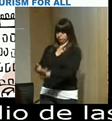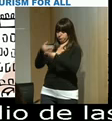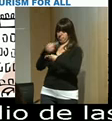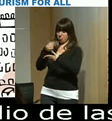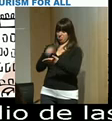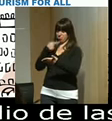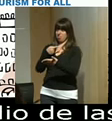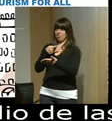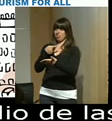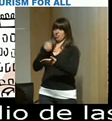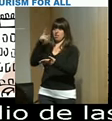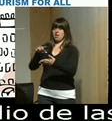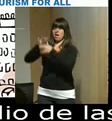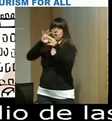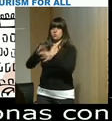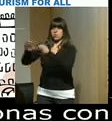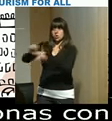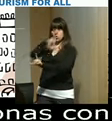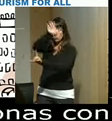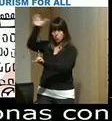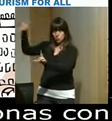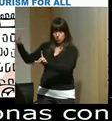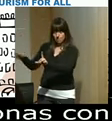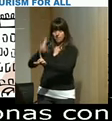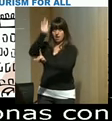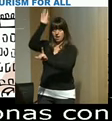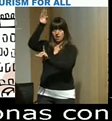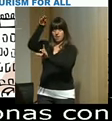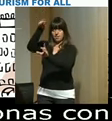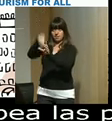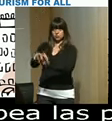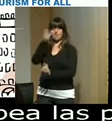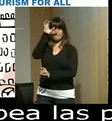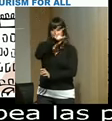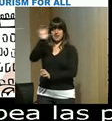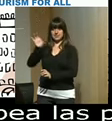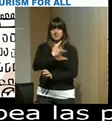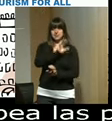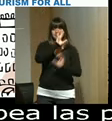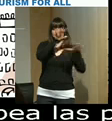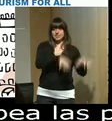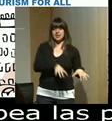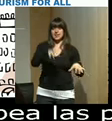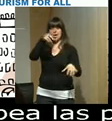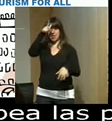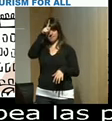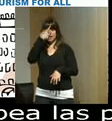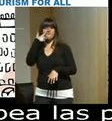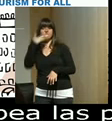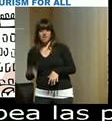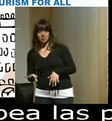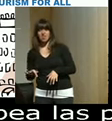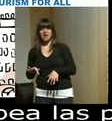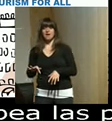discapacidad que más viajan, que son de los países de Gran Bretaña, Alemania y Francia, curiosamente el país que menos eligen